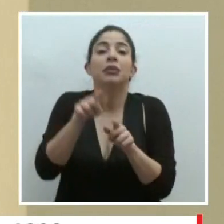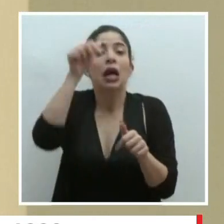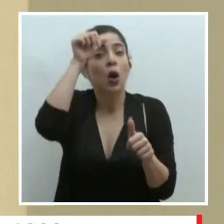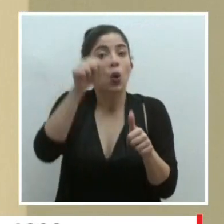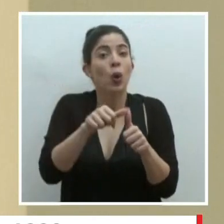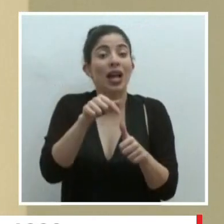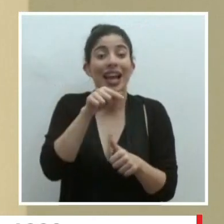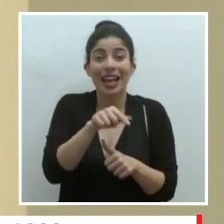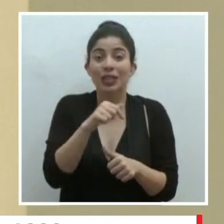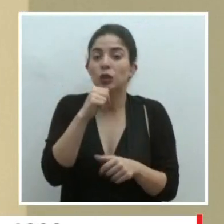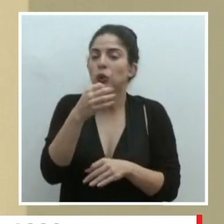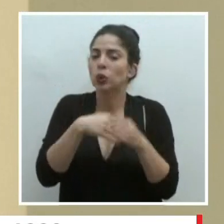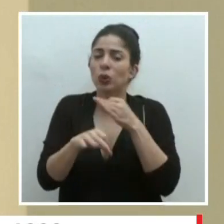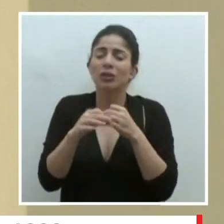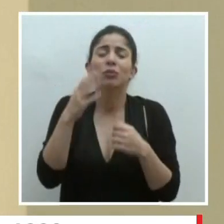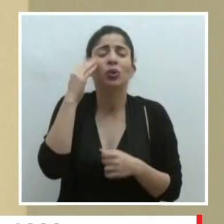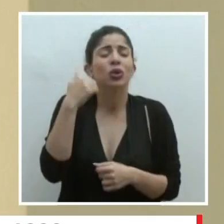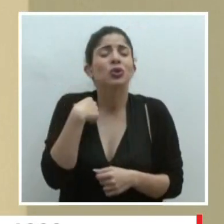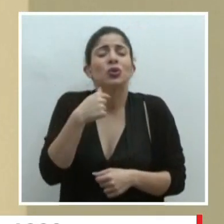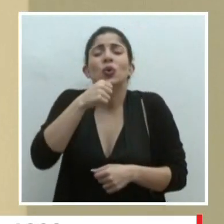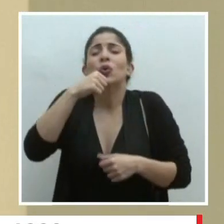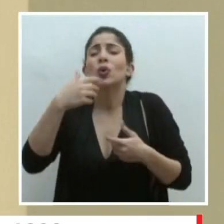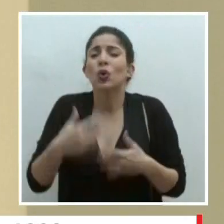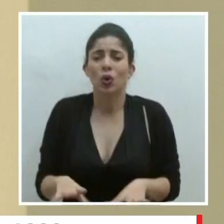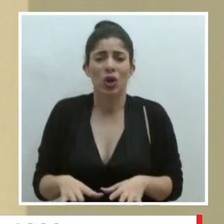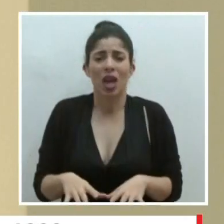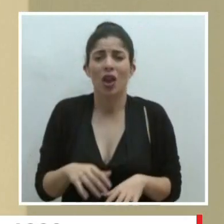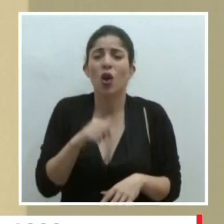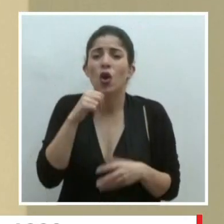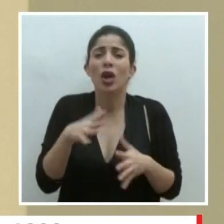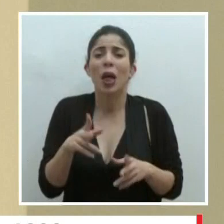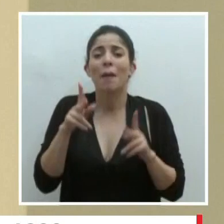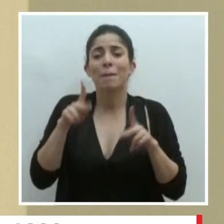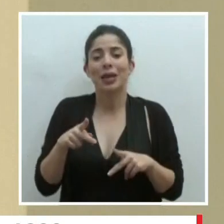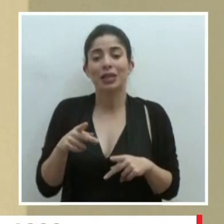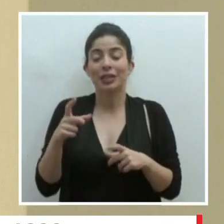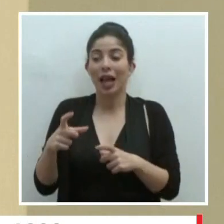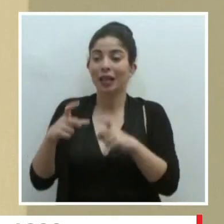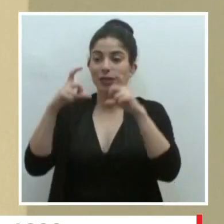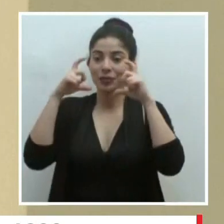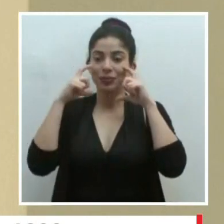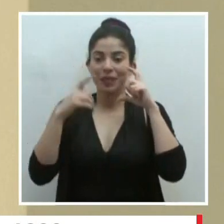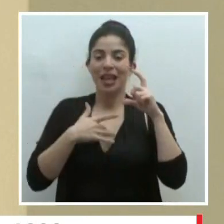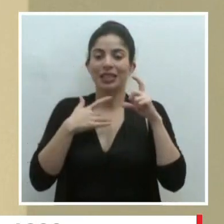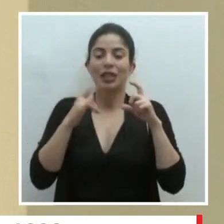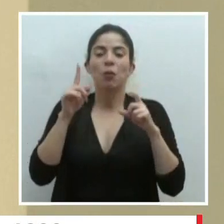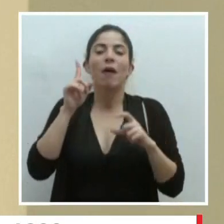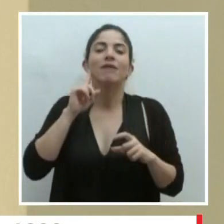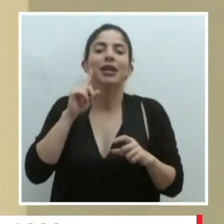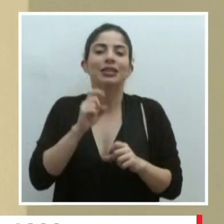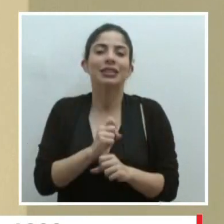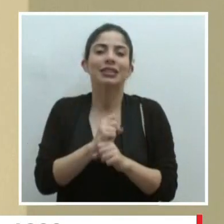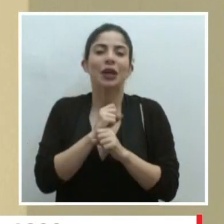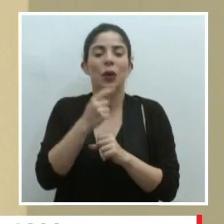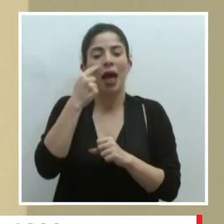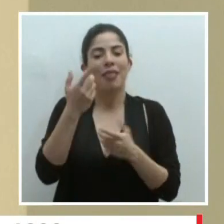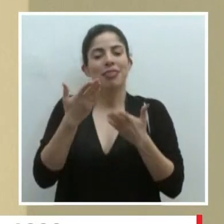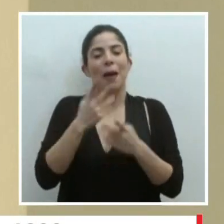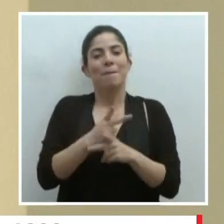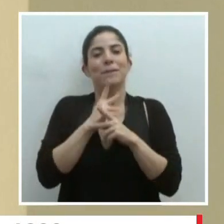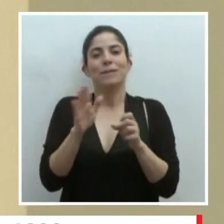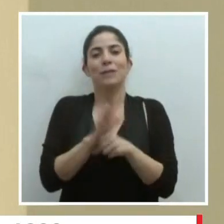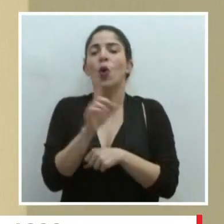no sustituye, porque yo de verdad no quisiera que demos la falsa sensación de que la mascarilla ya ahora sí es la protección absoluta. Todo lo